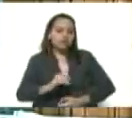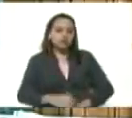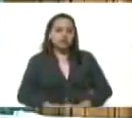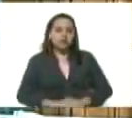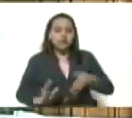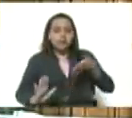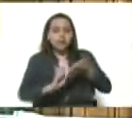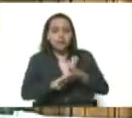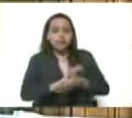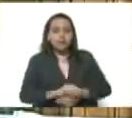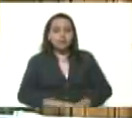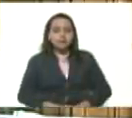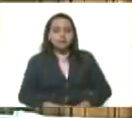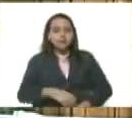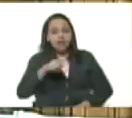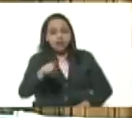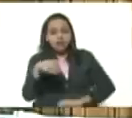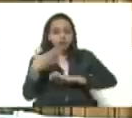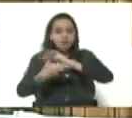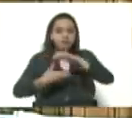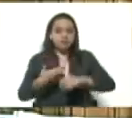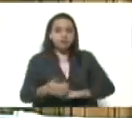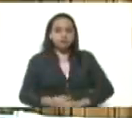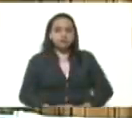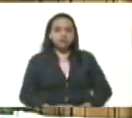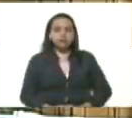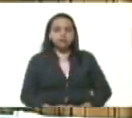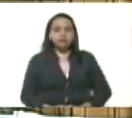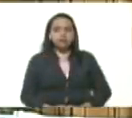sobre esta situación,